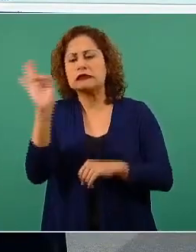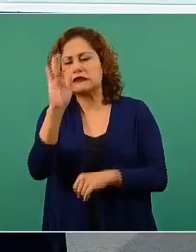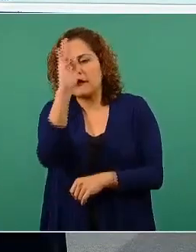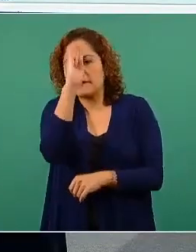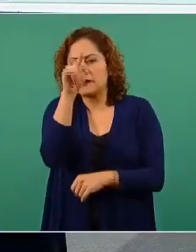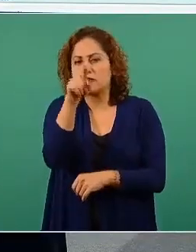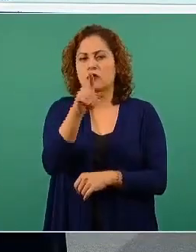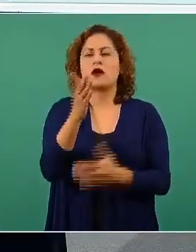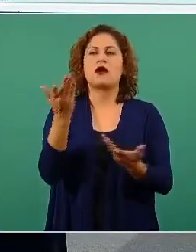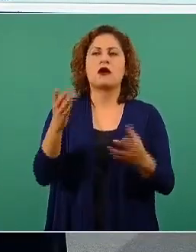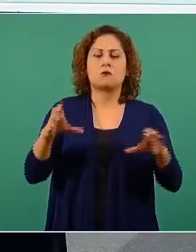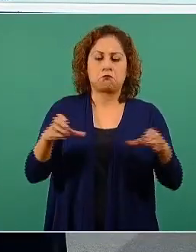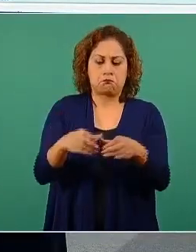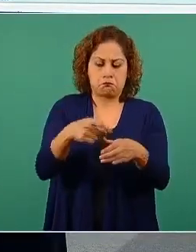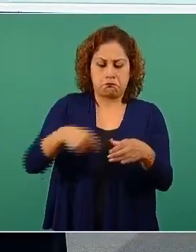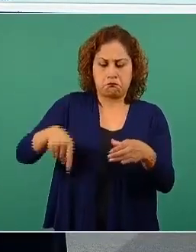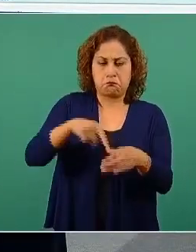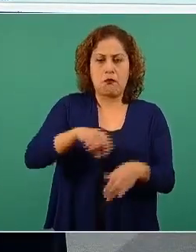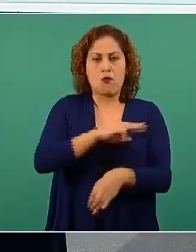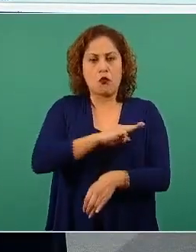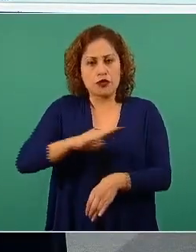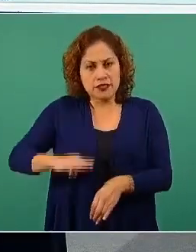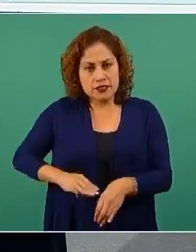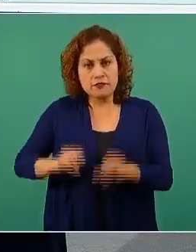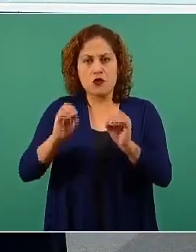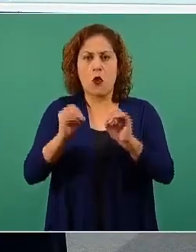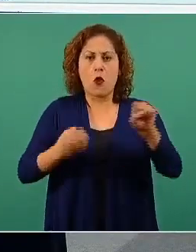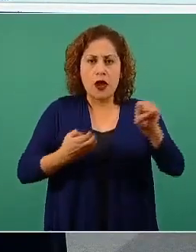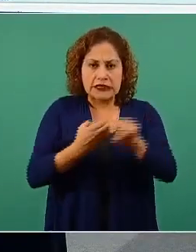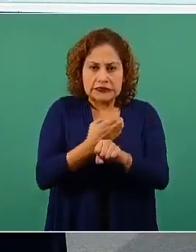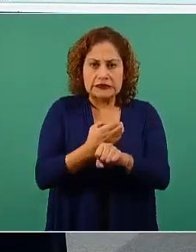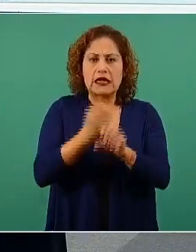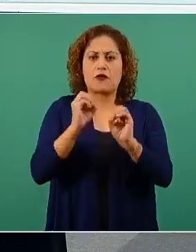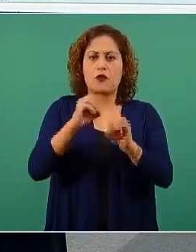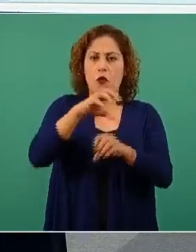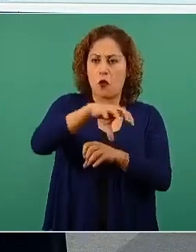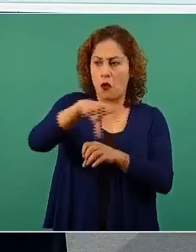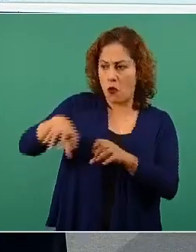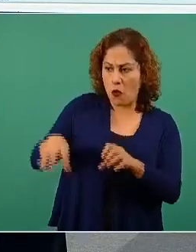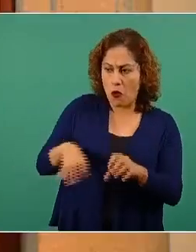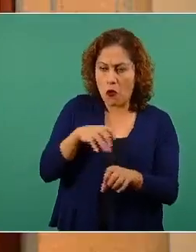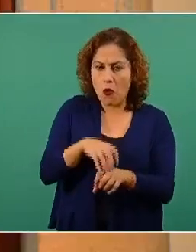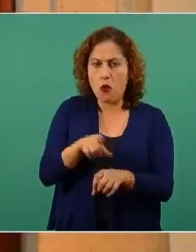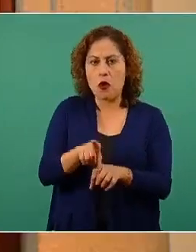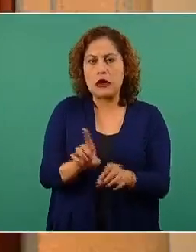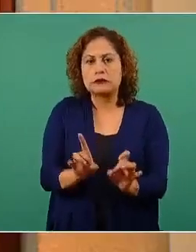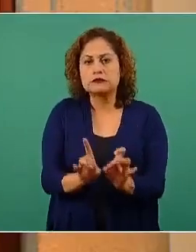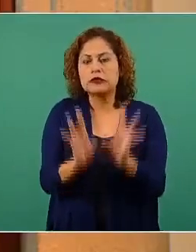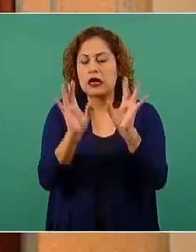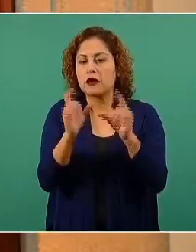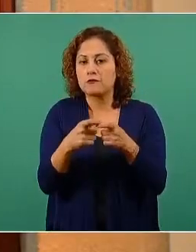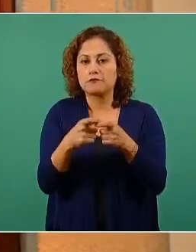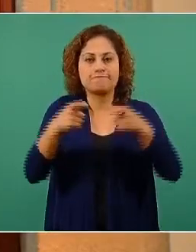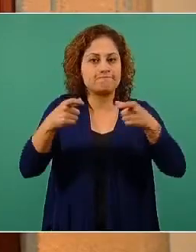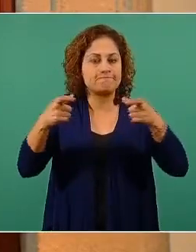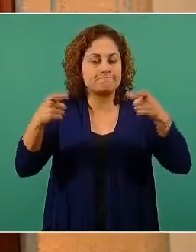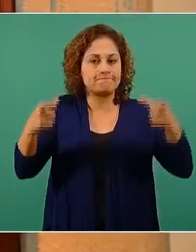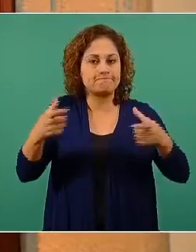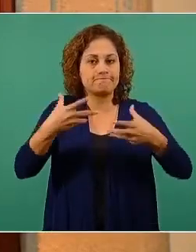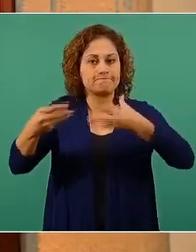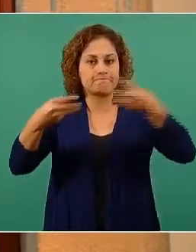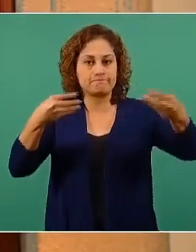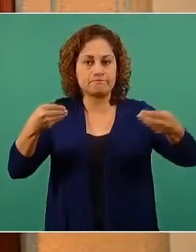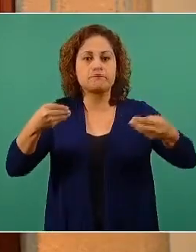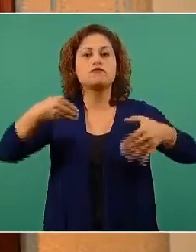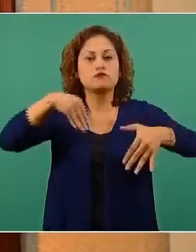municipio, pensando en una localidad o en una entidad que en su momento sí pudiera estar teniendo un incremento en la